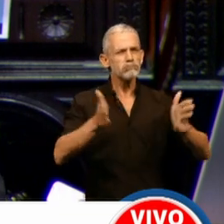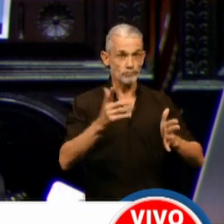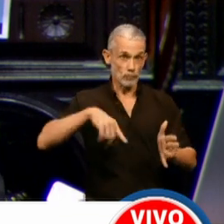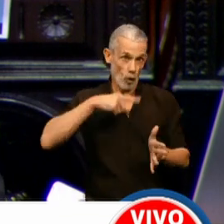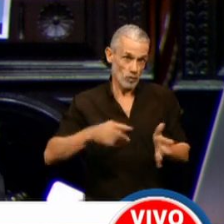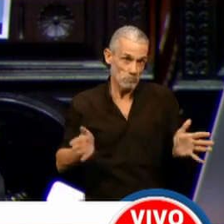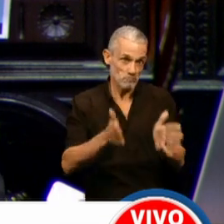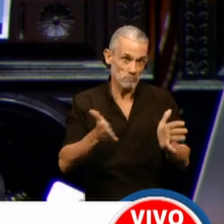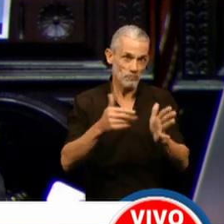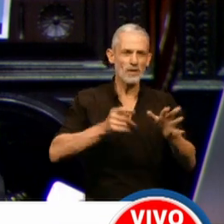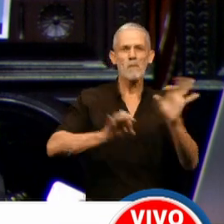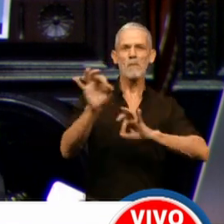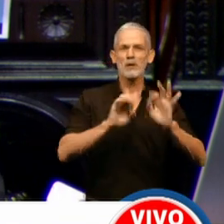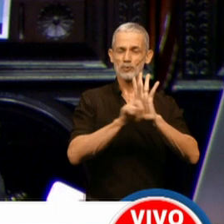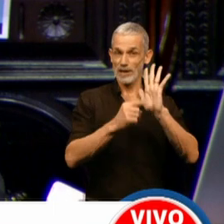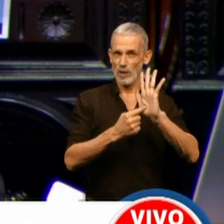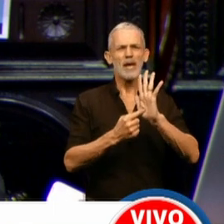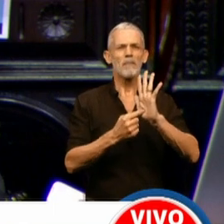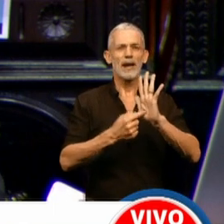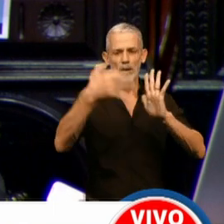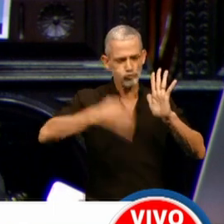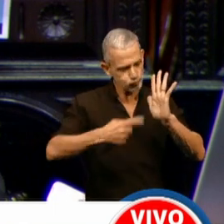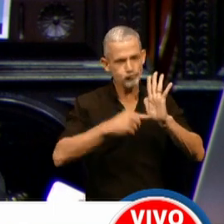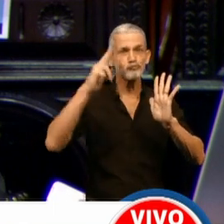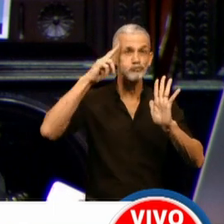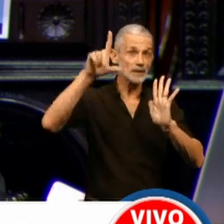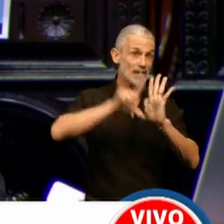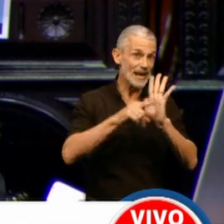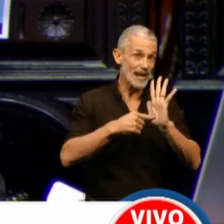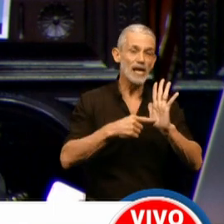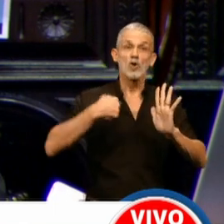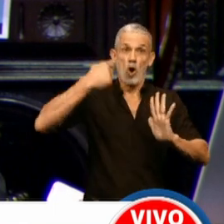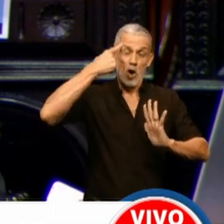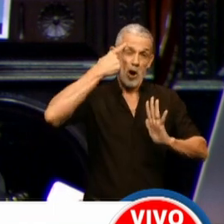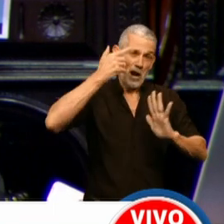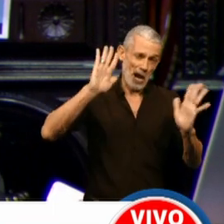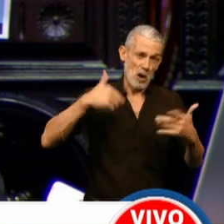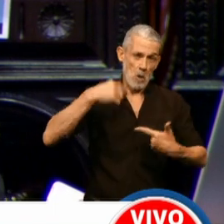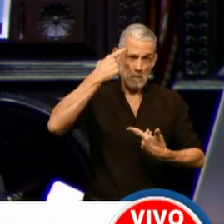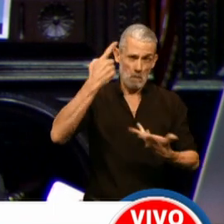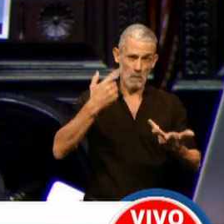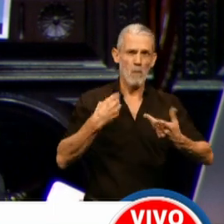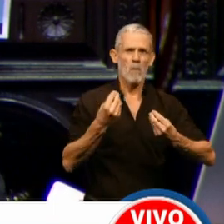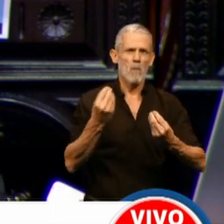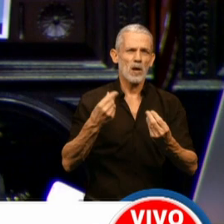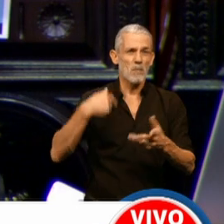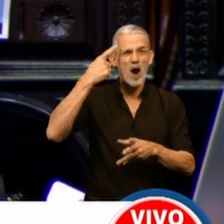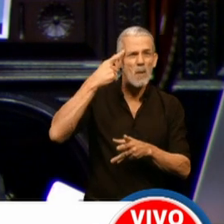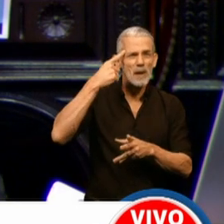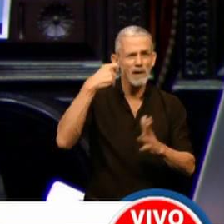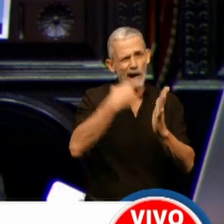hace desde el proyecto para que se cumpla la ley se irá me imagino yo o pregunto por qué no piensan